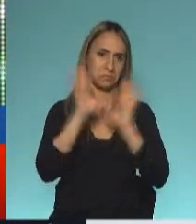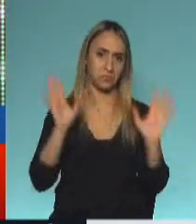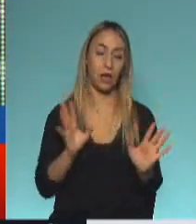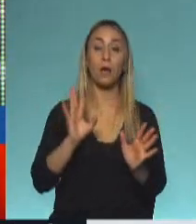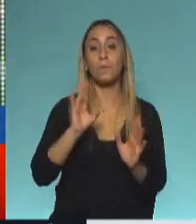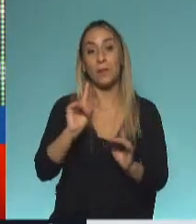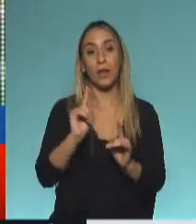se relacionan entre sí no